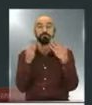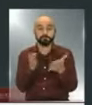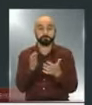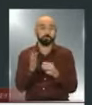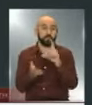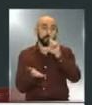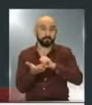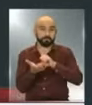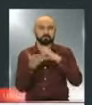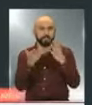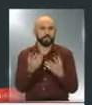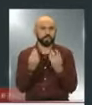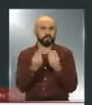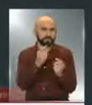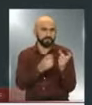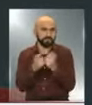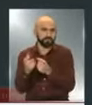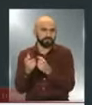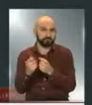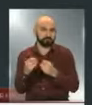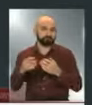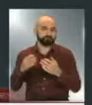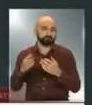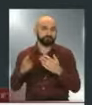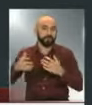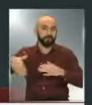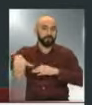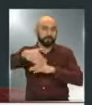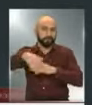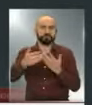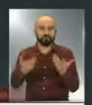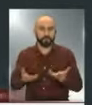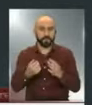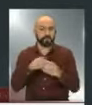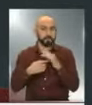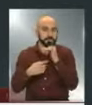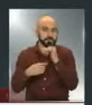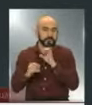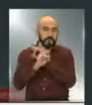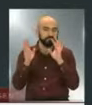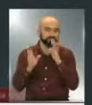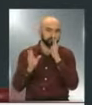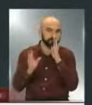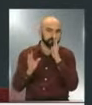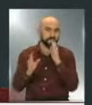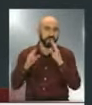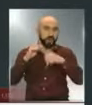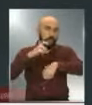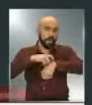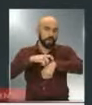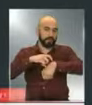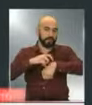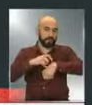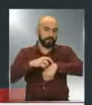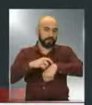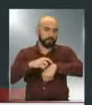allí vemos que hay mucha gente en la calle. No tengo claro si esto fue durante el toque de queda, porque